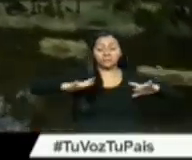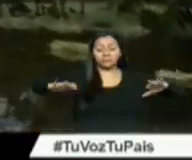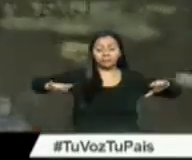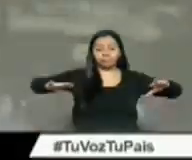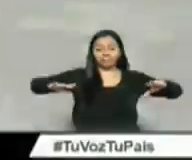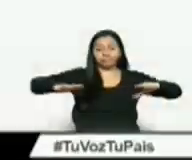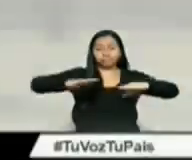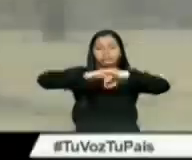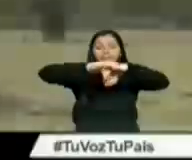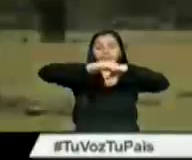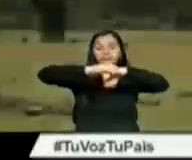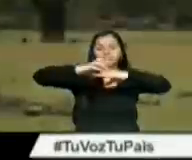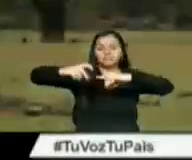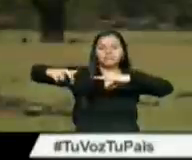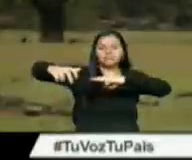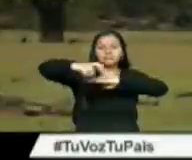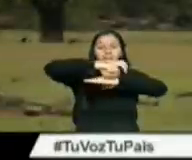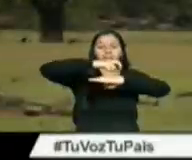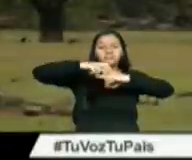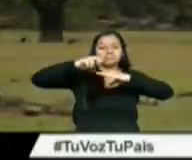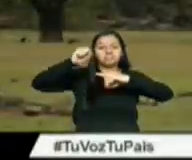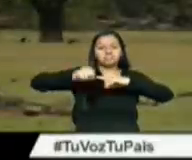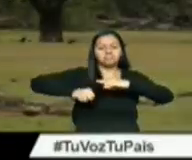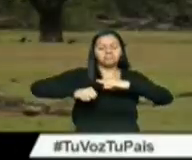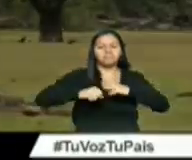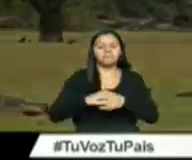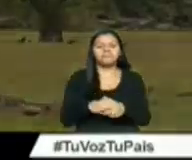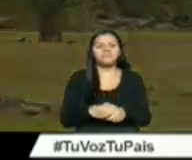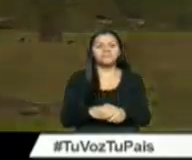se convierte en pequeñas sabanas y valles.